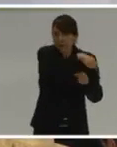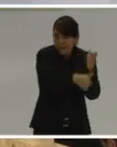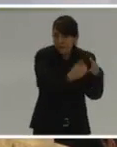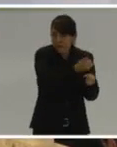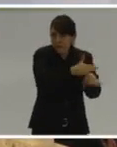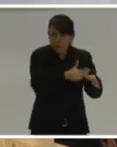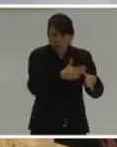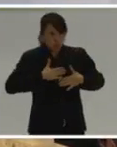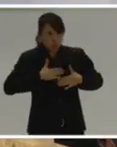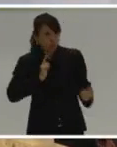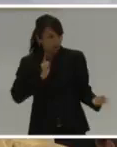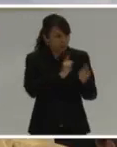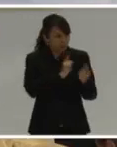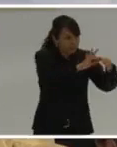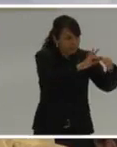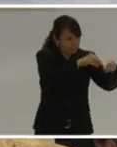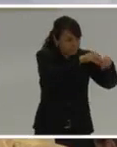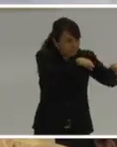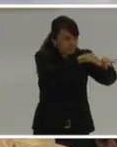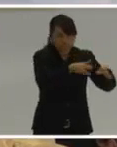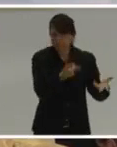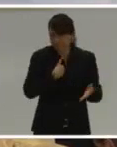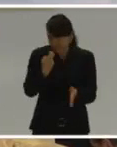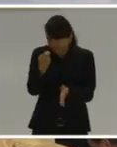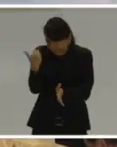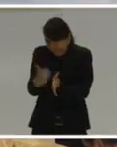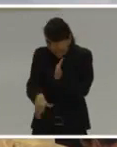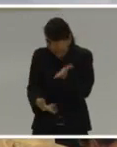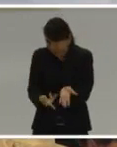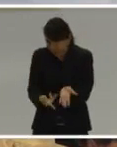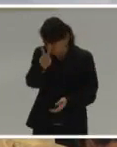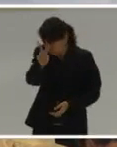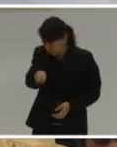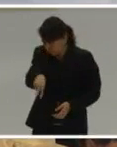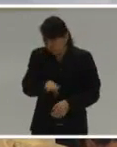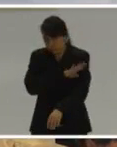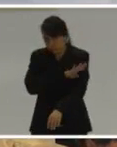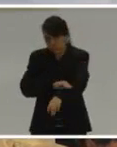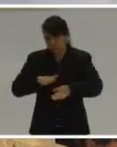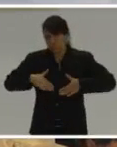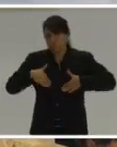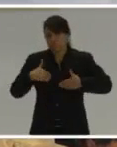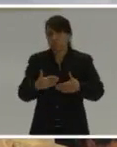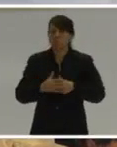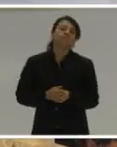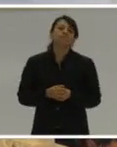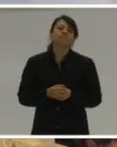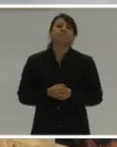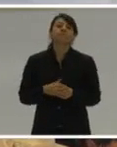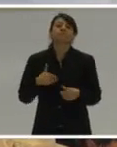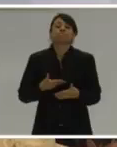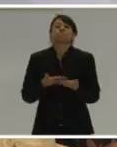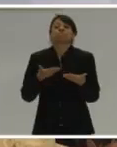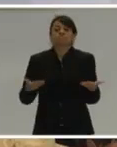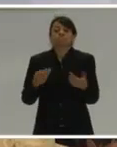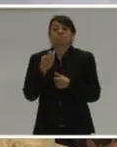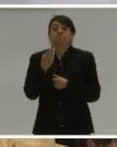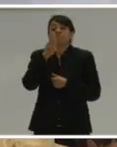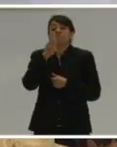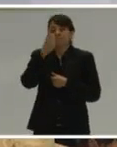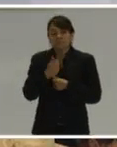En las formas de decisión y elección en base a lo que son las